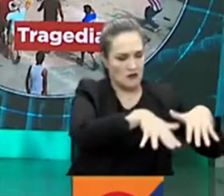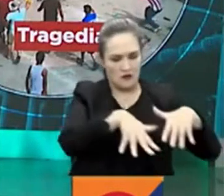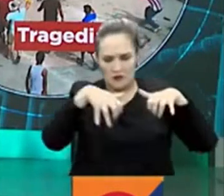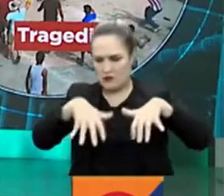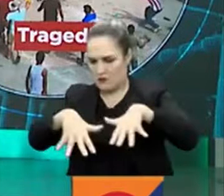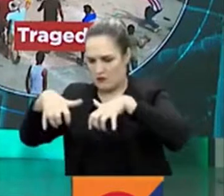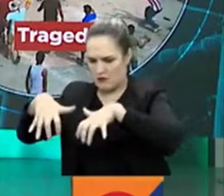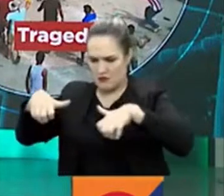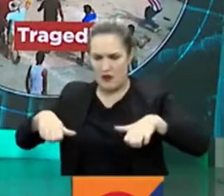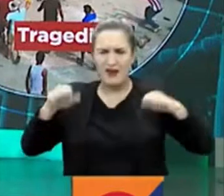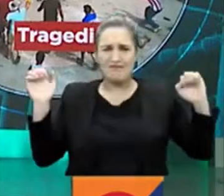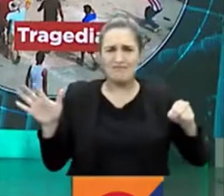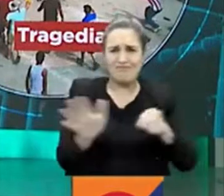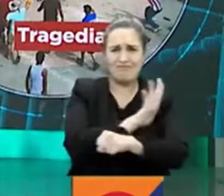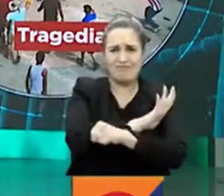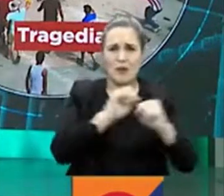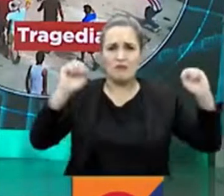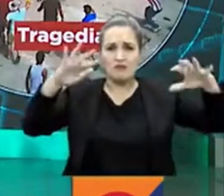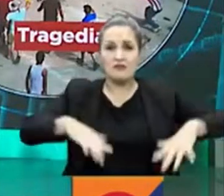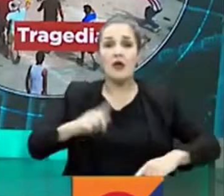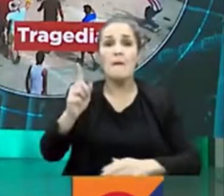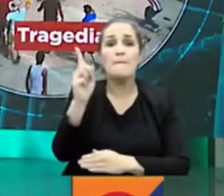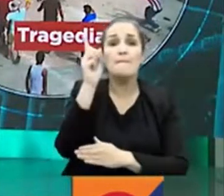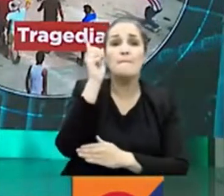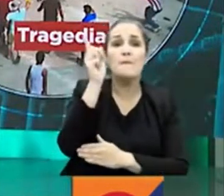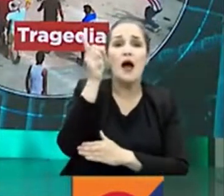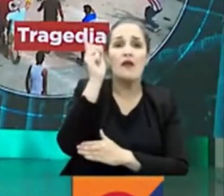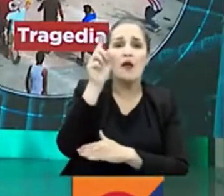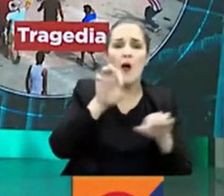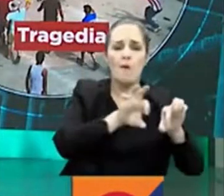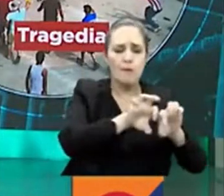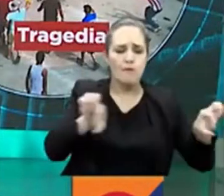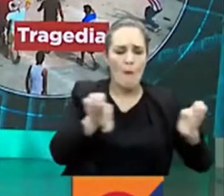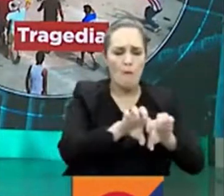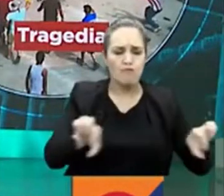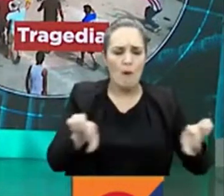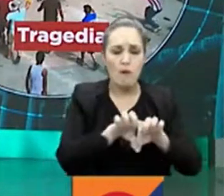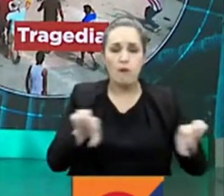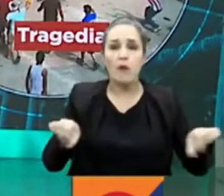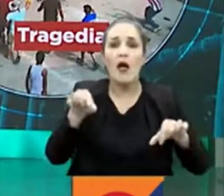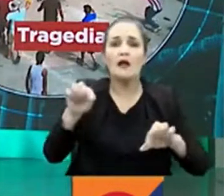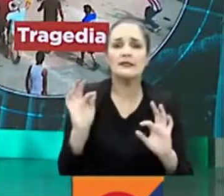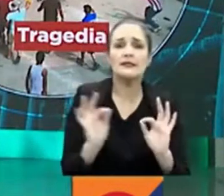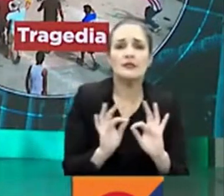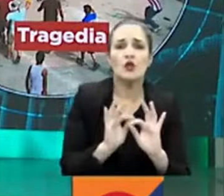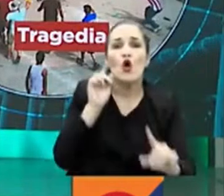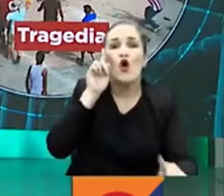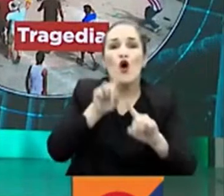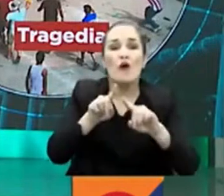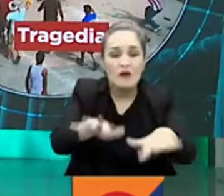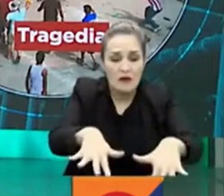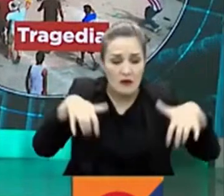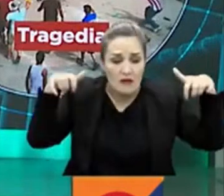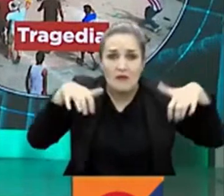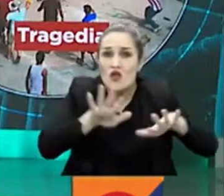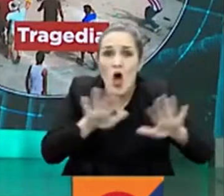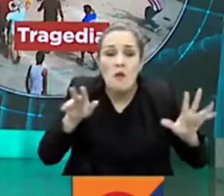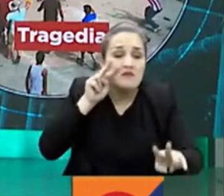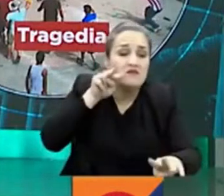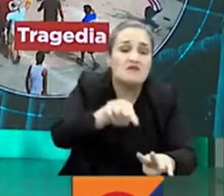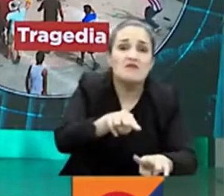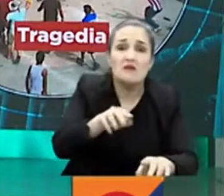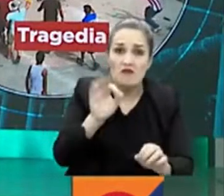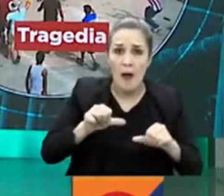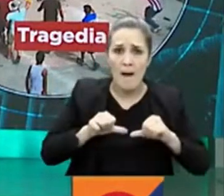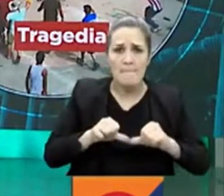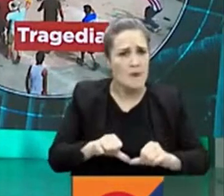Lina, y es que estas estructuras están hechas de madera y son montadas precisamente para las fiestas. Las autoridades averiguan las causas y reportan que al